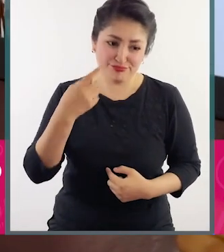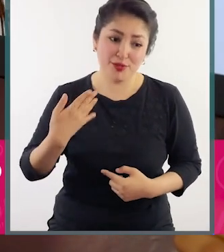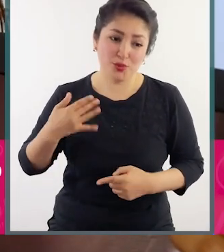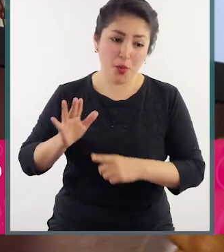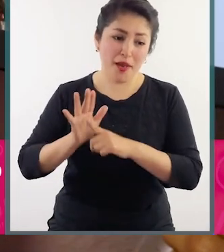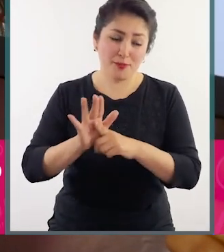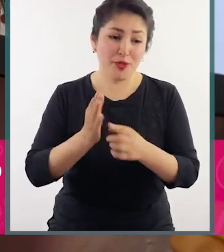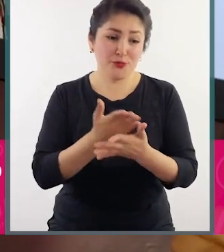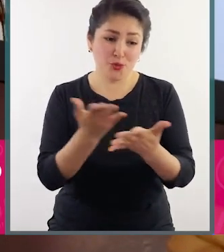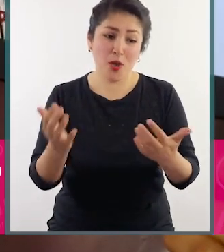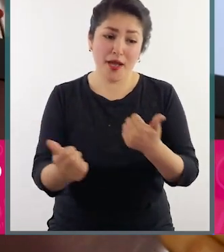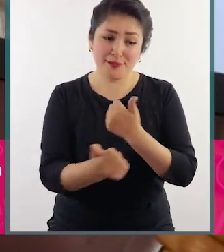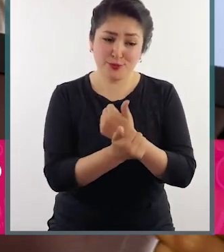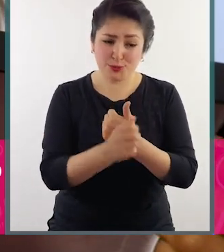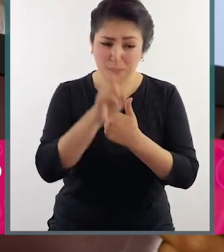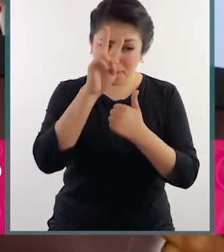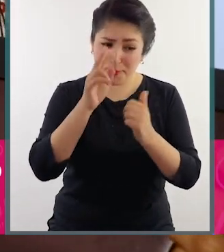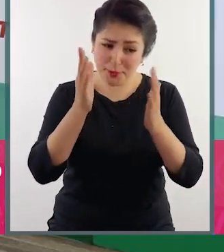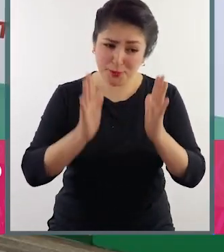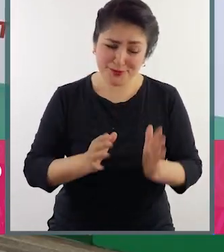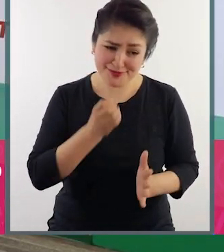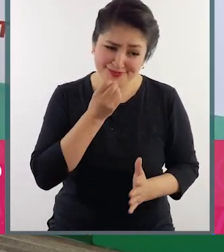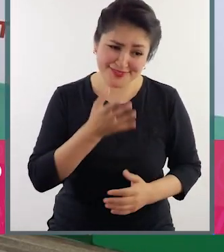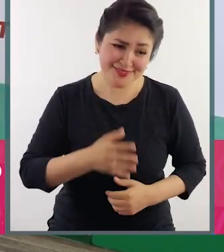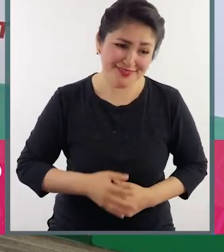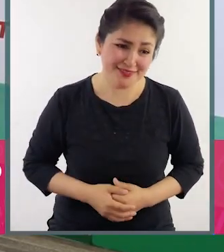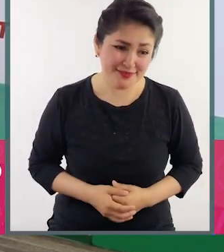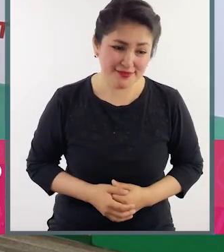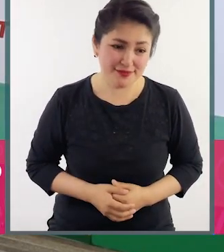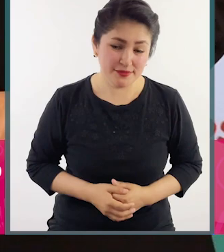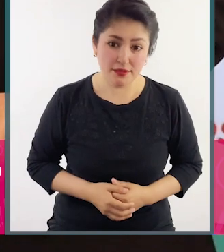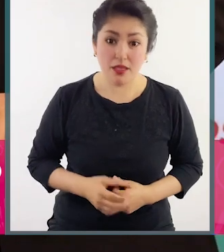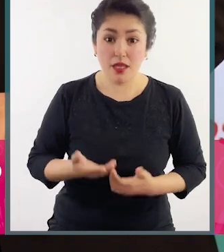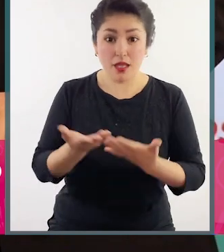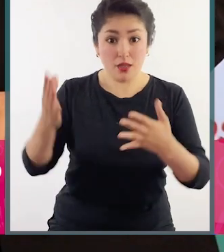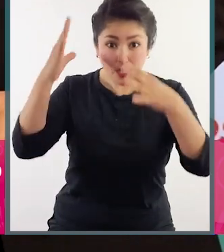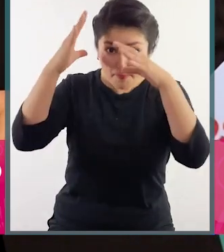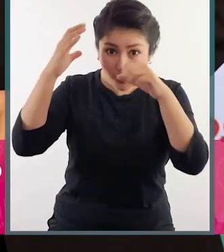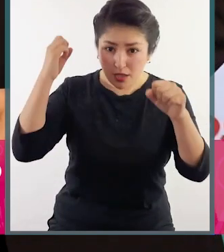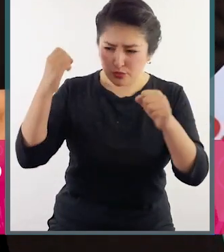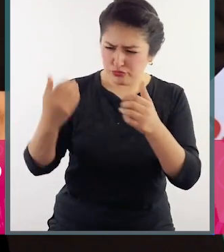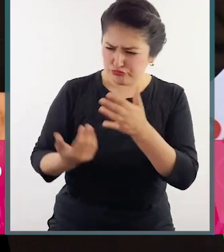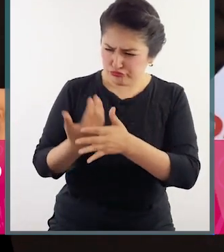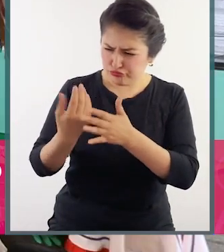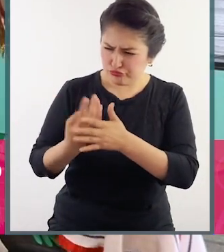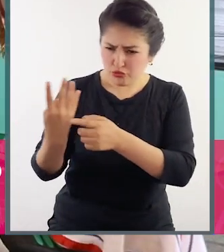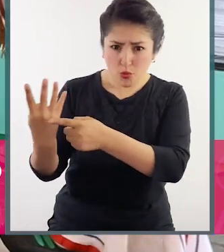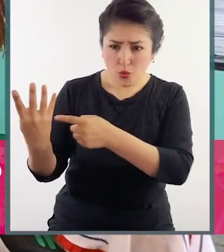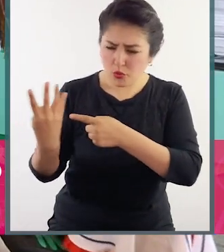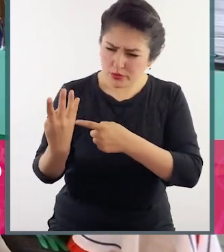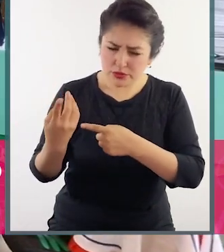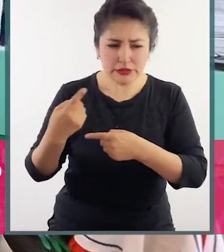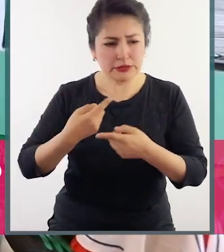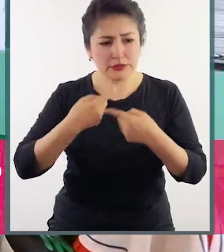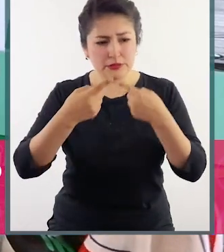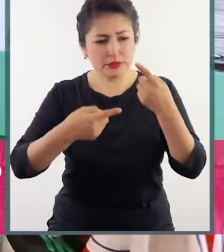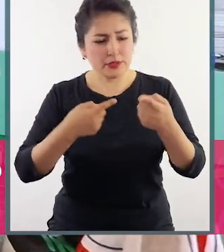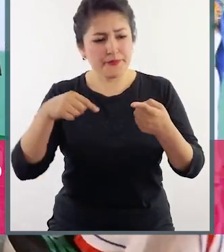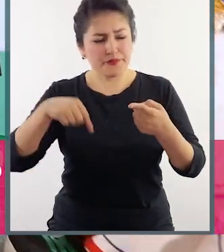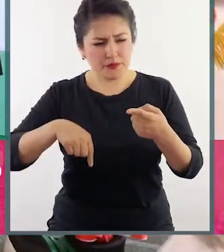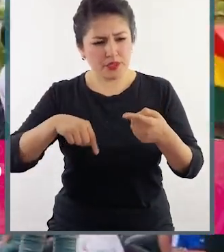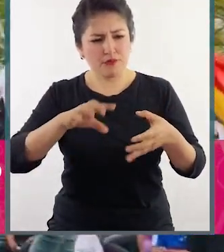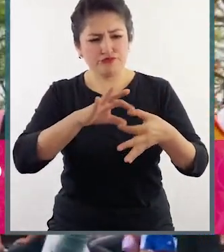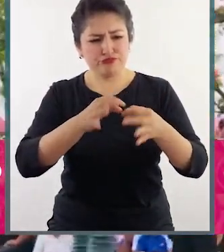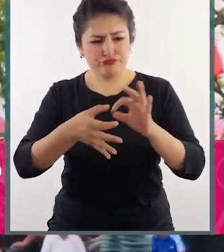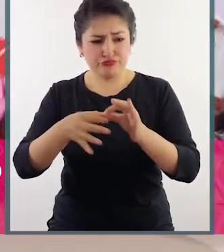representarlos a todos los ayacuchanos y también a todos los peruanos. Los nuevos embajadores coincidieron en que los Juegos Bolivarianos